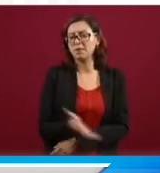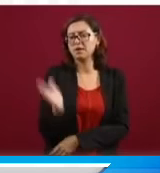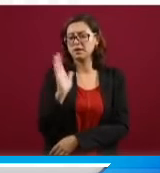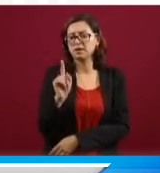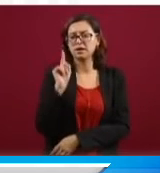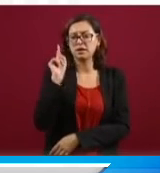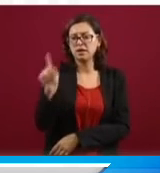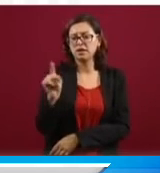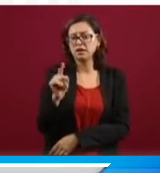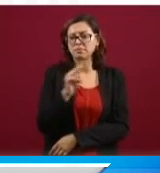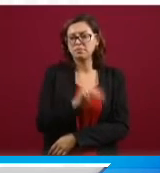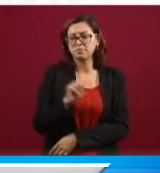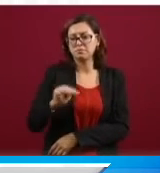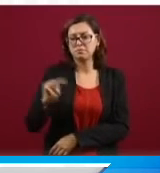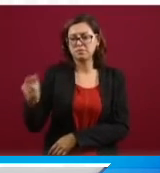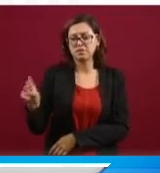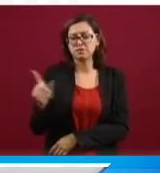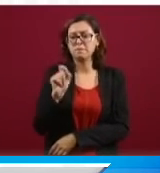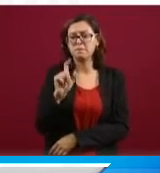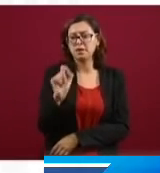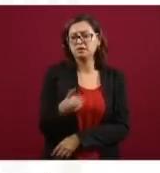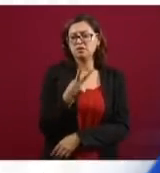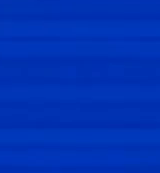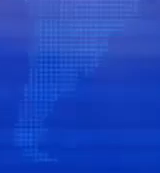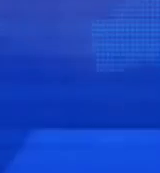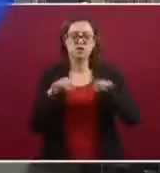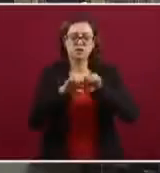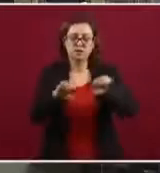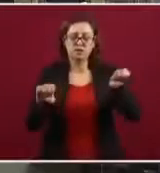7.80 por litro. Fuentes ENER, CRE y Profeco.